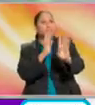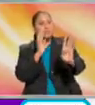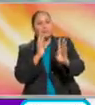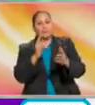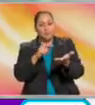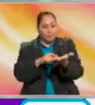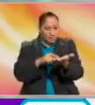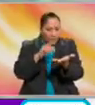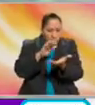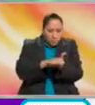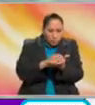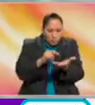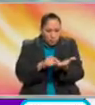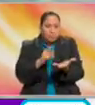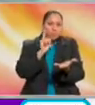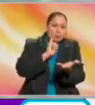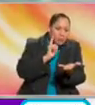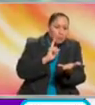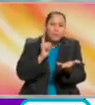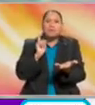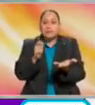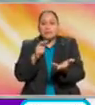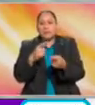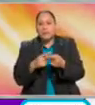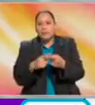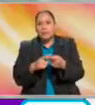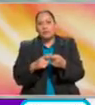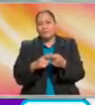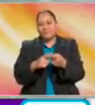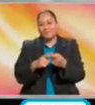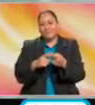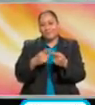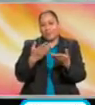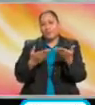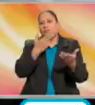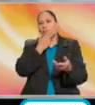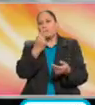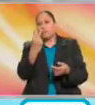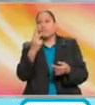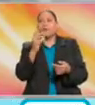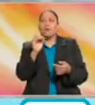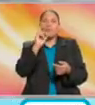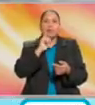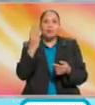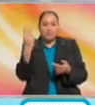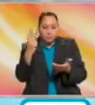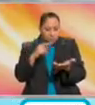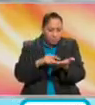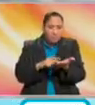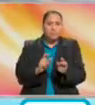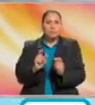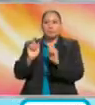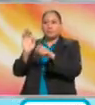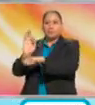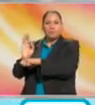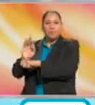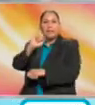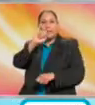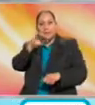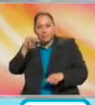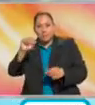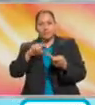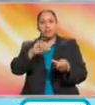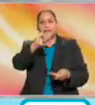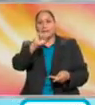hablan de matrimonio o de la mujer donde está, y la pareja que hace las funciones o el rol de una mujer, como lo conocemos, pues